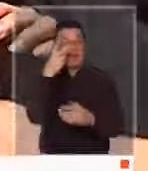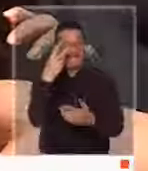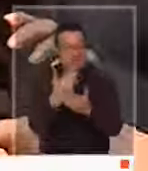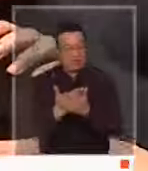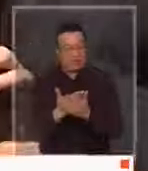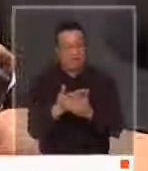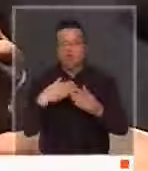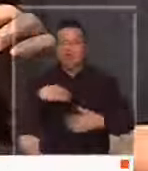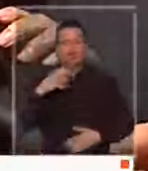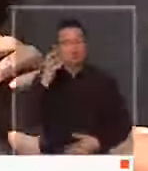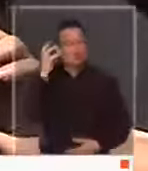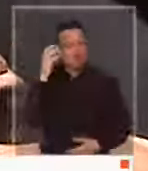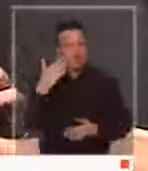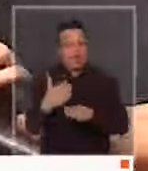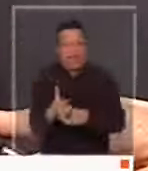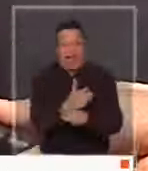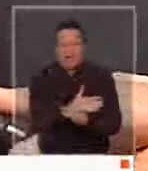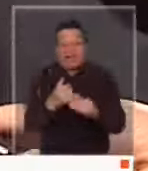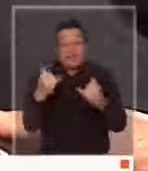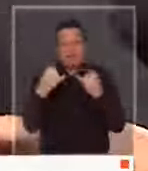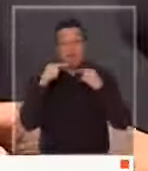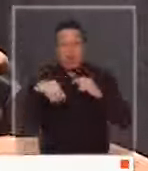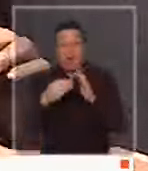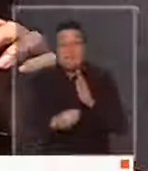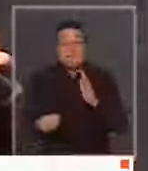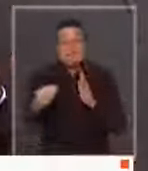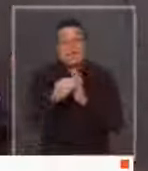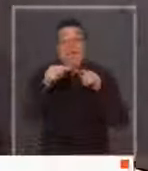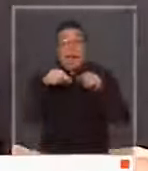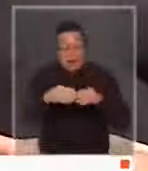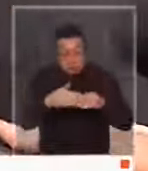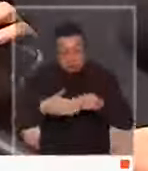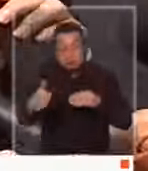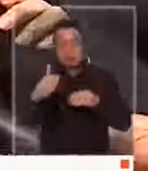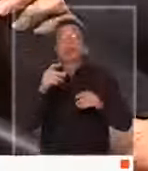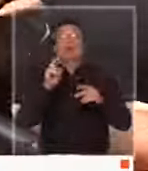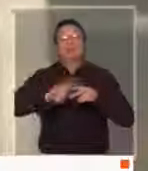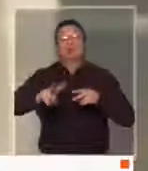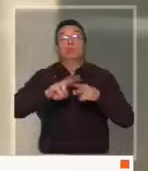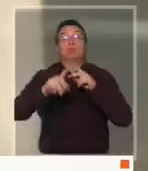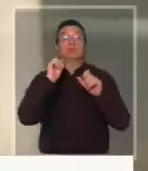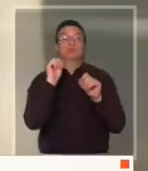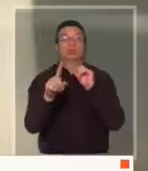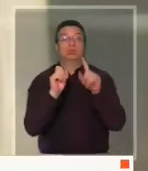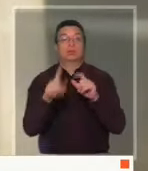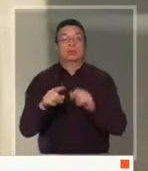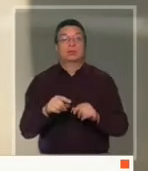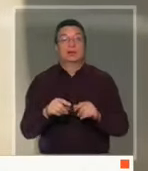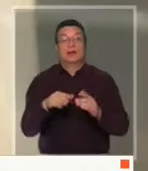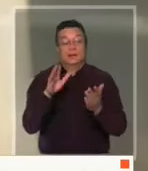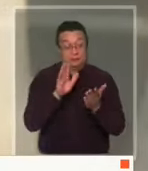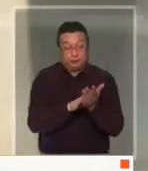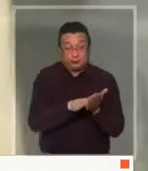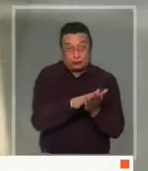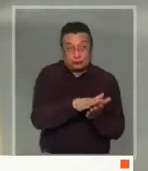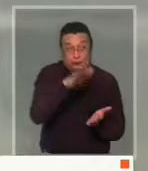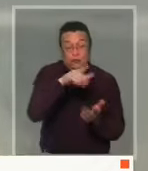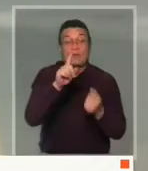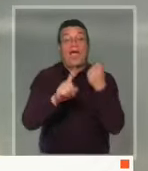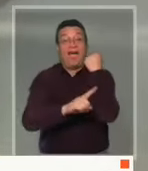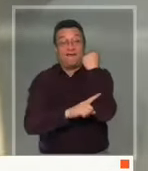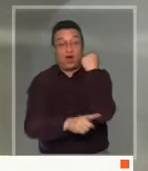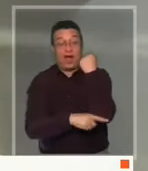no teníamos más información, hoy día tenemos algo más y desde ahí vamos a construir la defensa, señor Monsalve. Antecedente que, según la nueva abogada